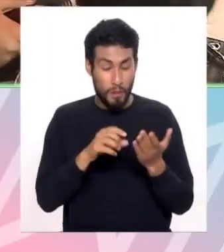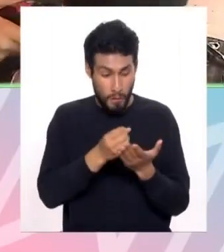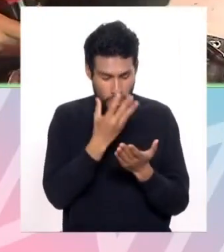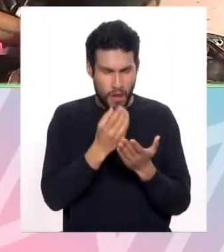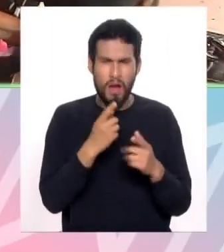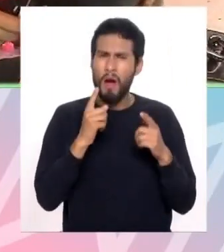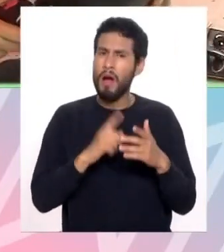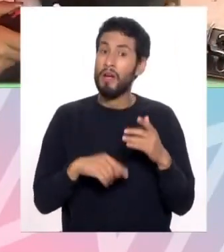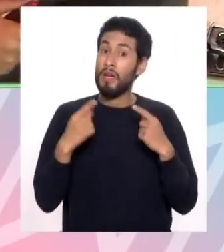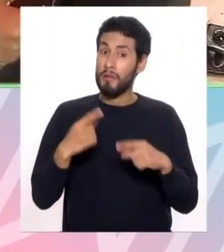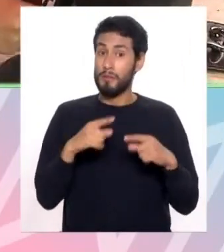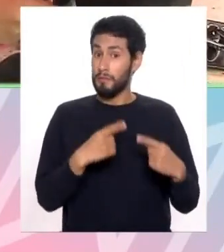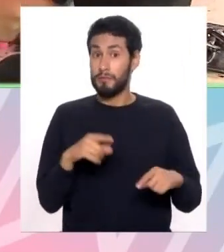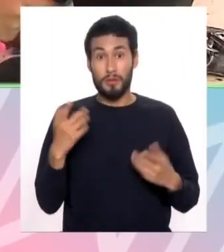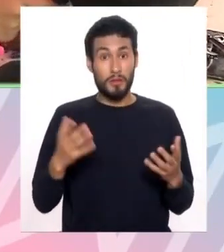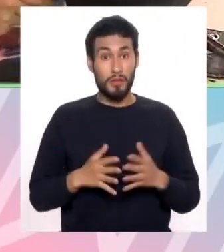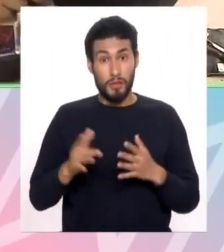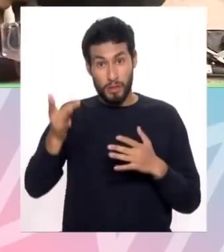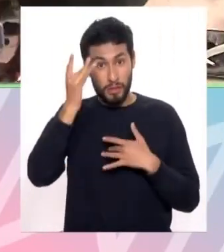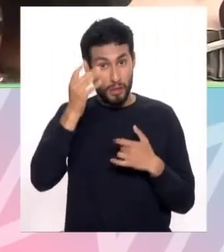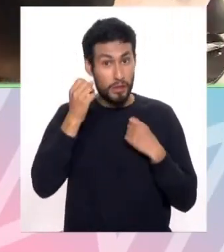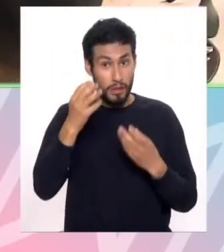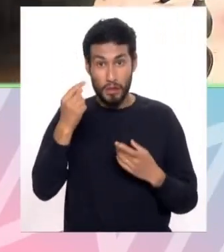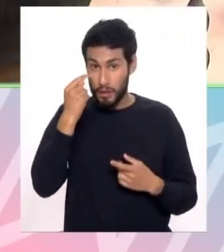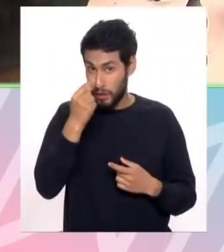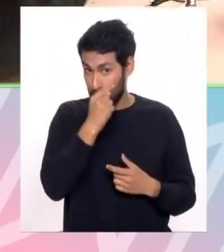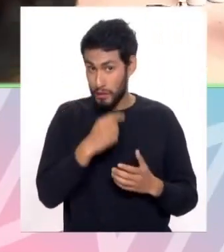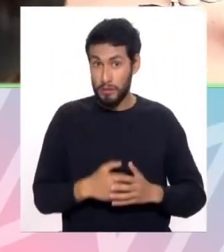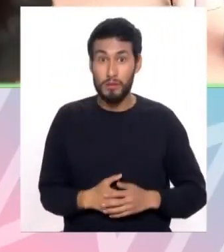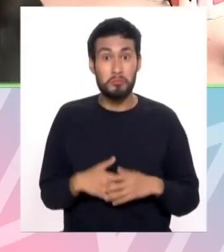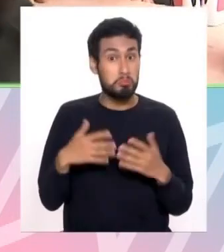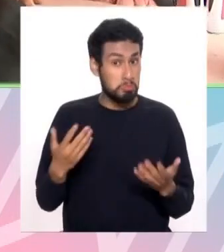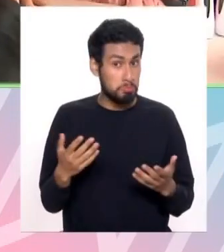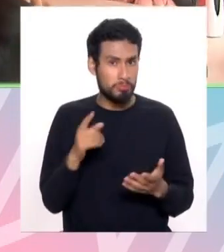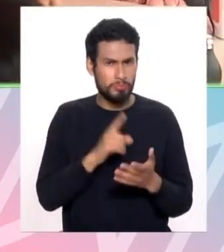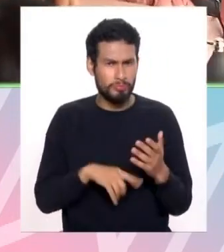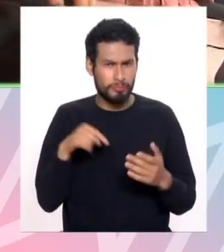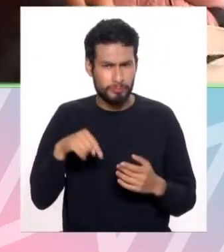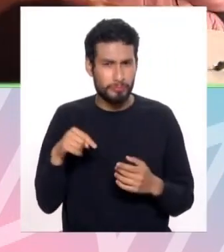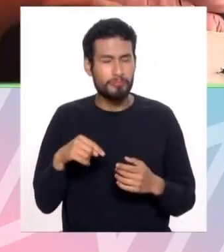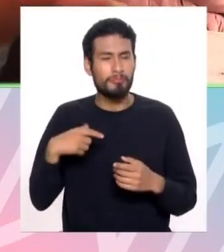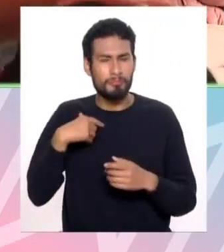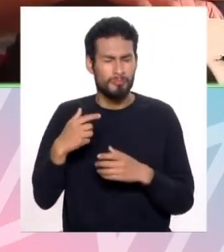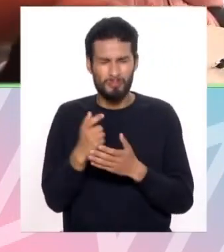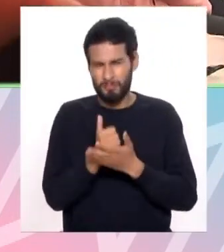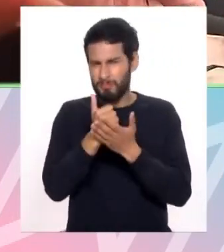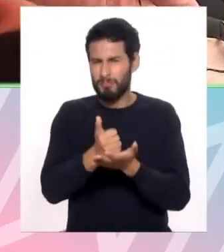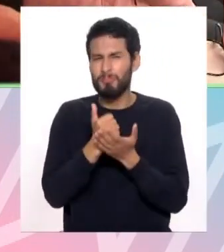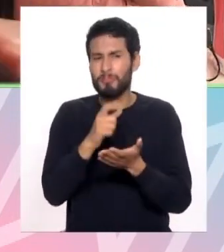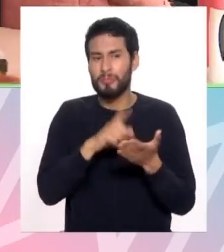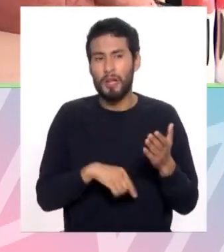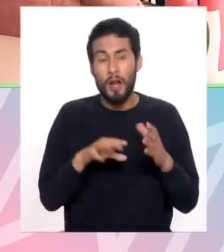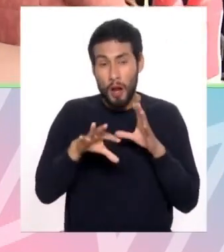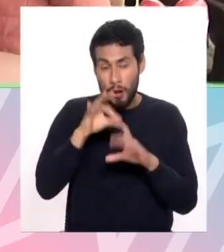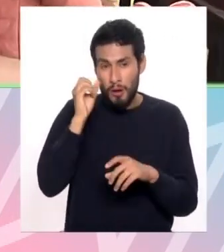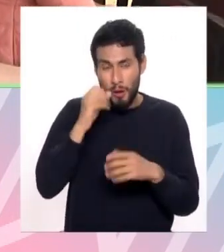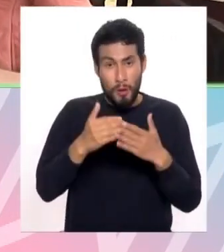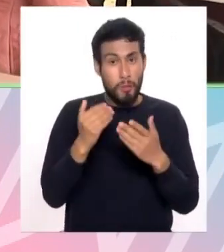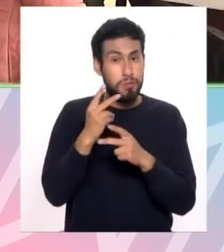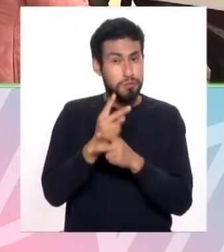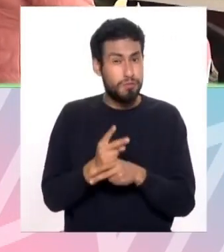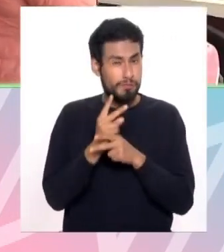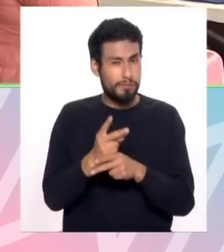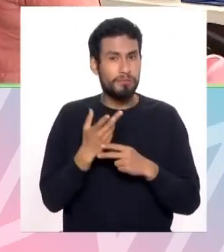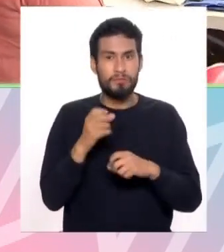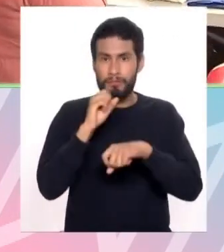casos de una serie de patologías oftalmológicas. Entonces nosotros lo que hacemos con este tipo de acciones es buscar la forma de prevenir